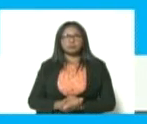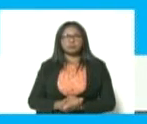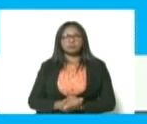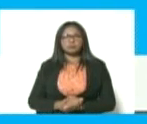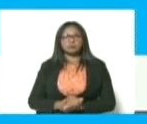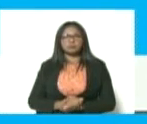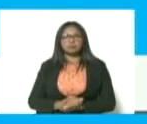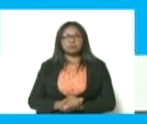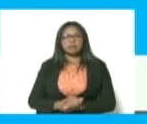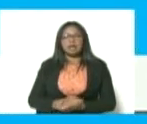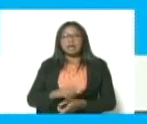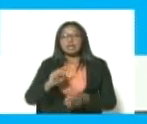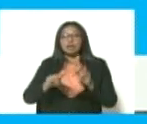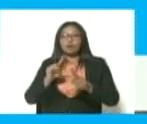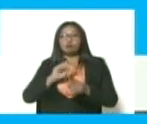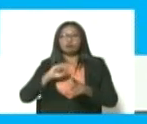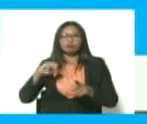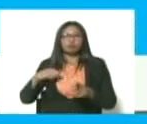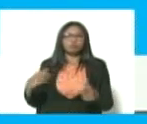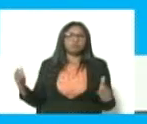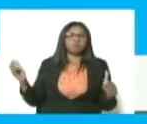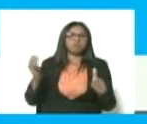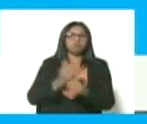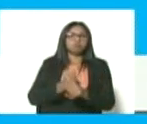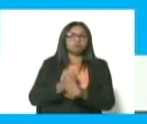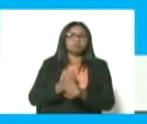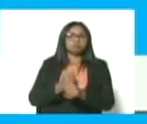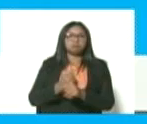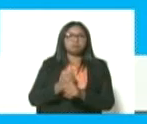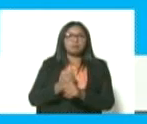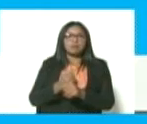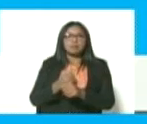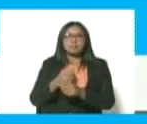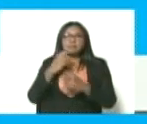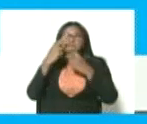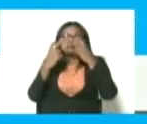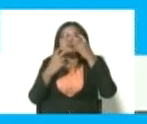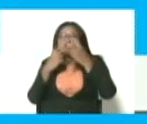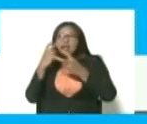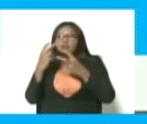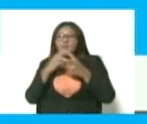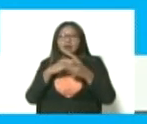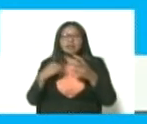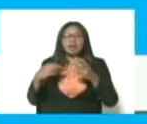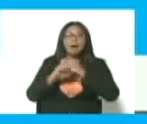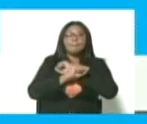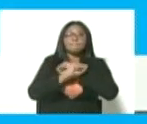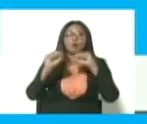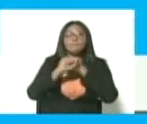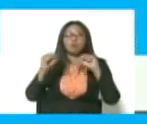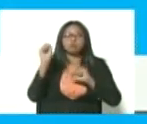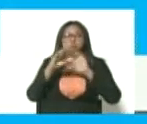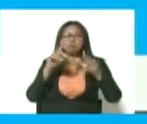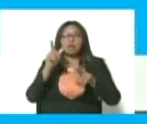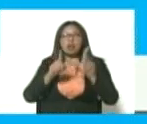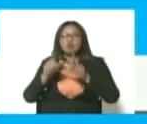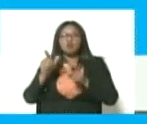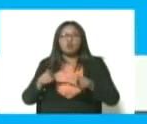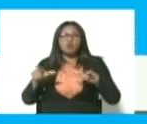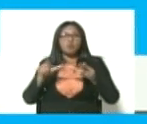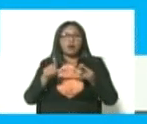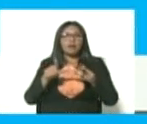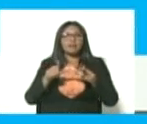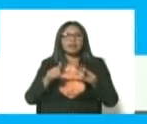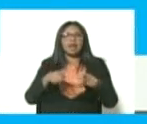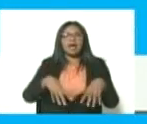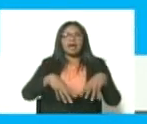Y a otro que capturamos haciendo espionaje para lanzar un ataque con bombas a una de las refinerías del estado